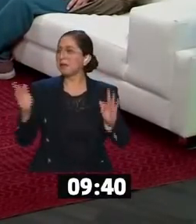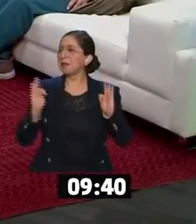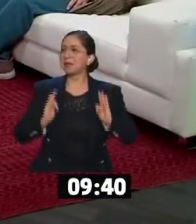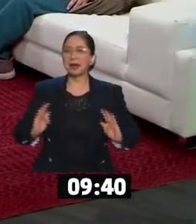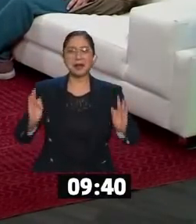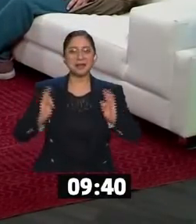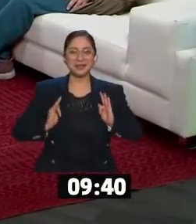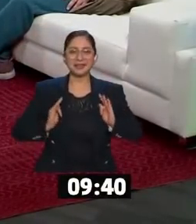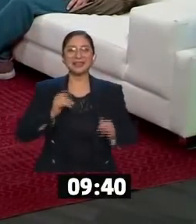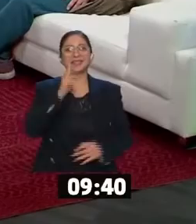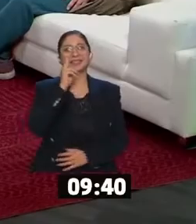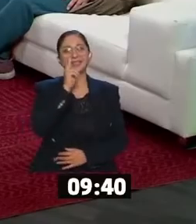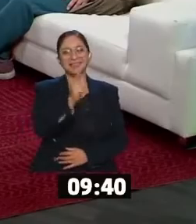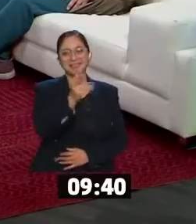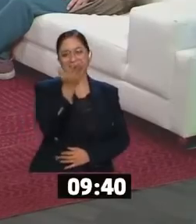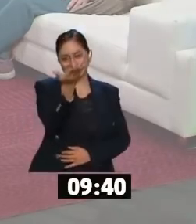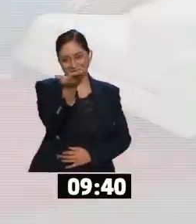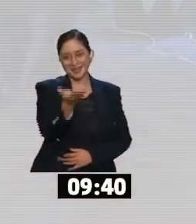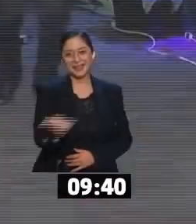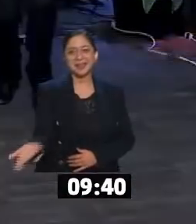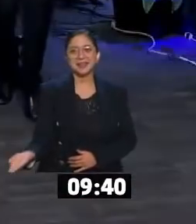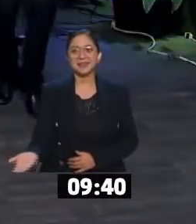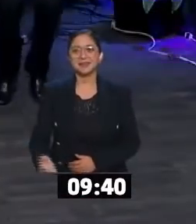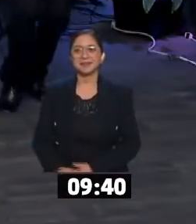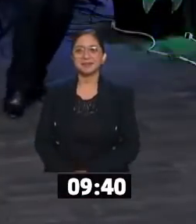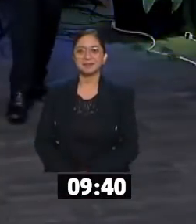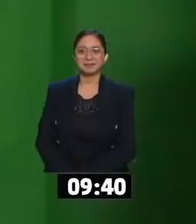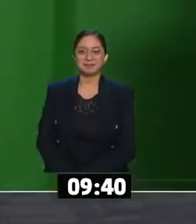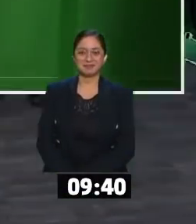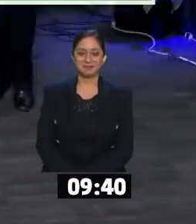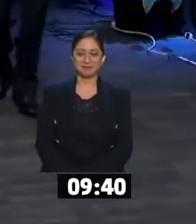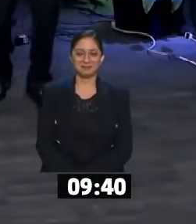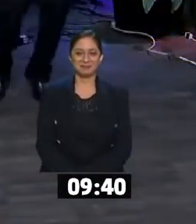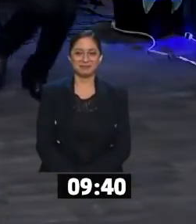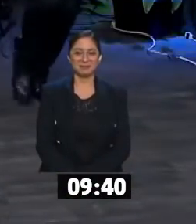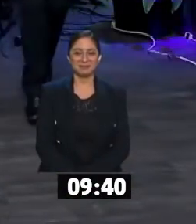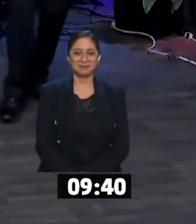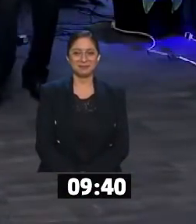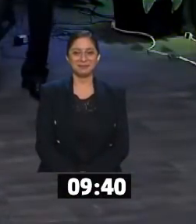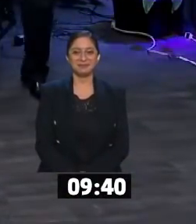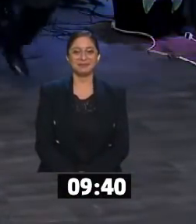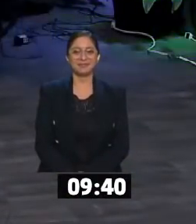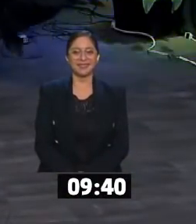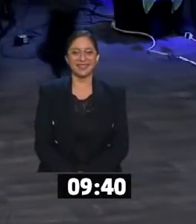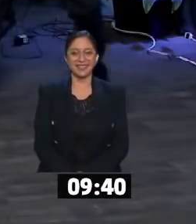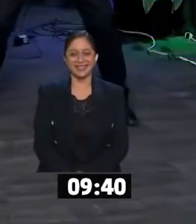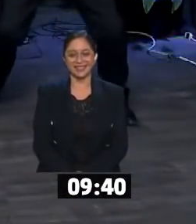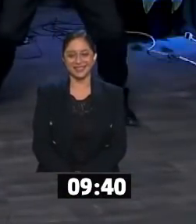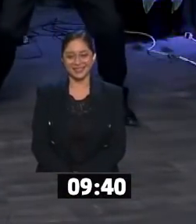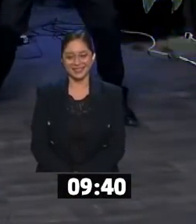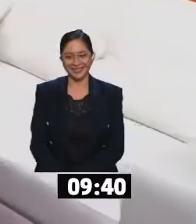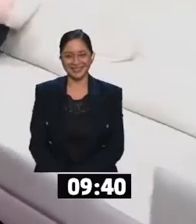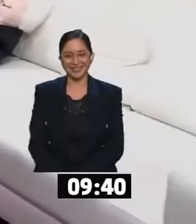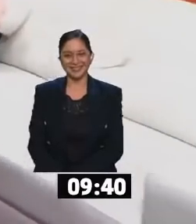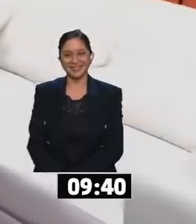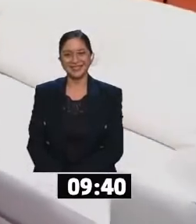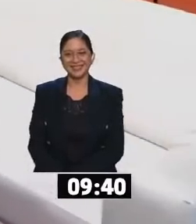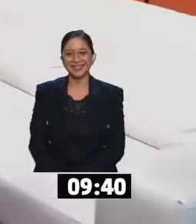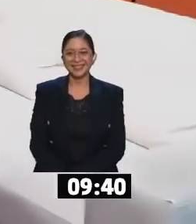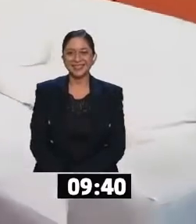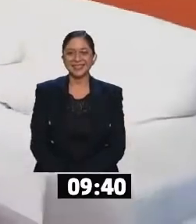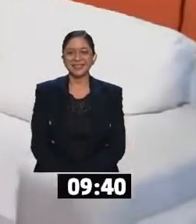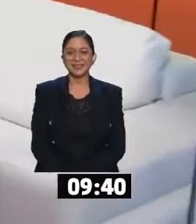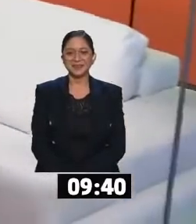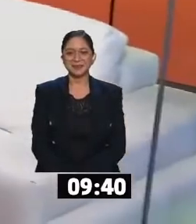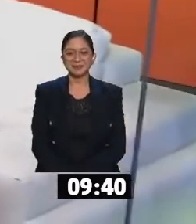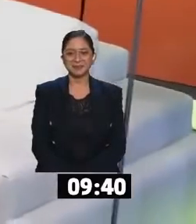Cheque. Vean esto. Tú dime si tranquis. Trae a tus amigos y amigas también, ya verás que todos ellos la van